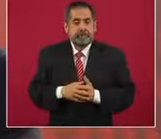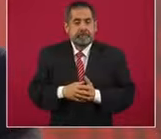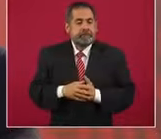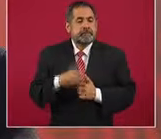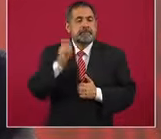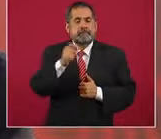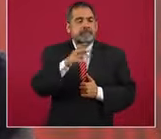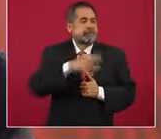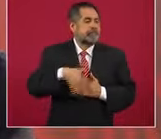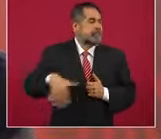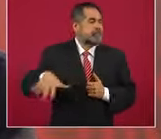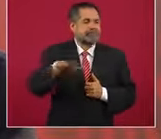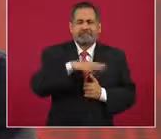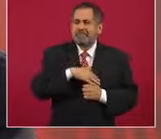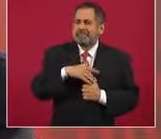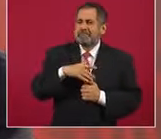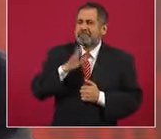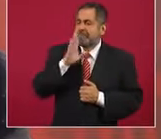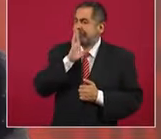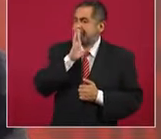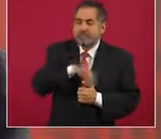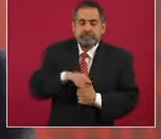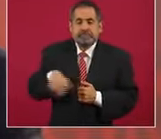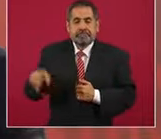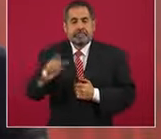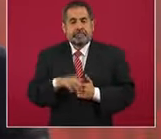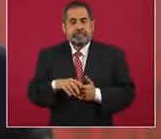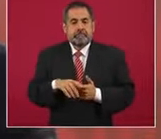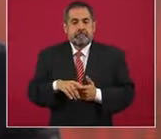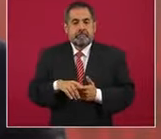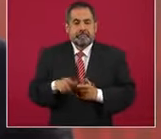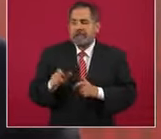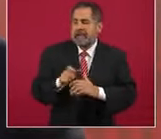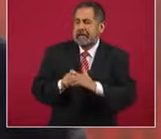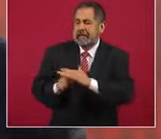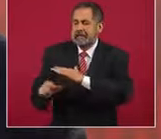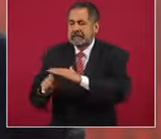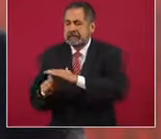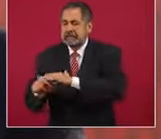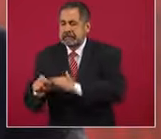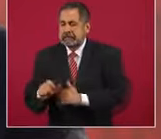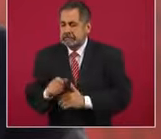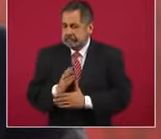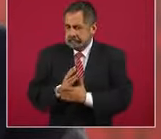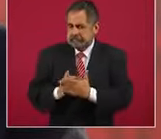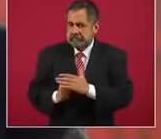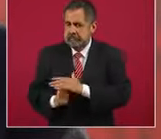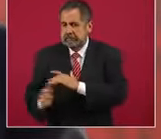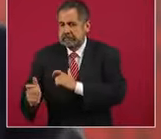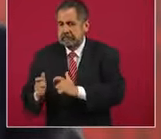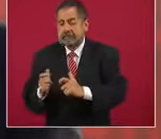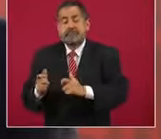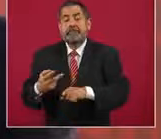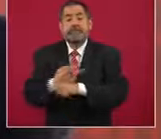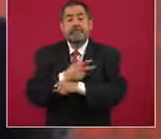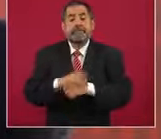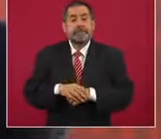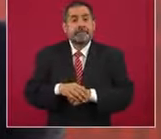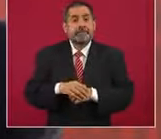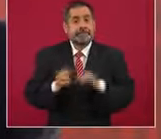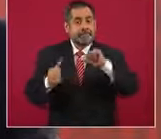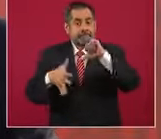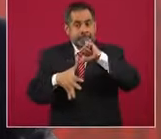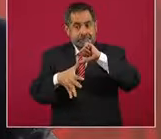mancha a todos. Y por esos sobornos, por esos moches, van a la